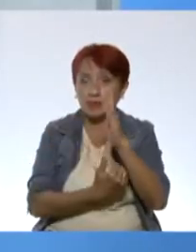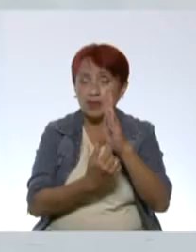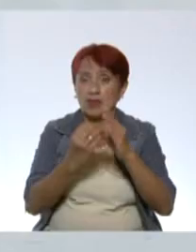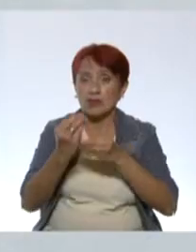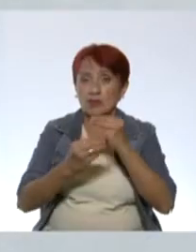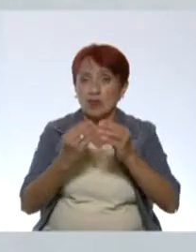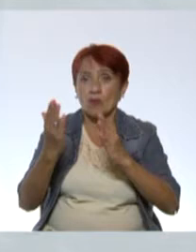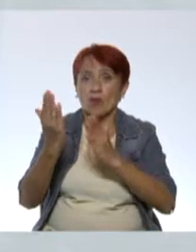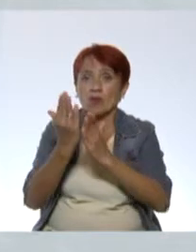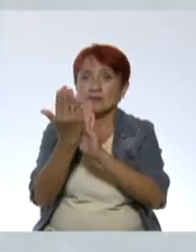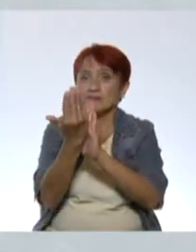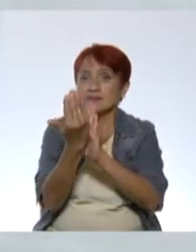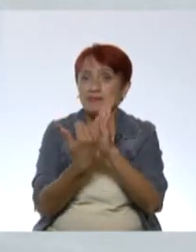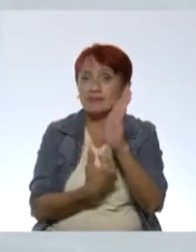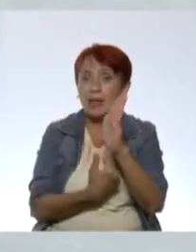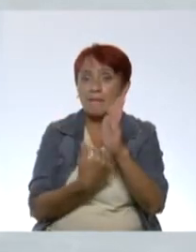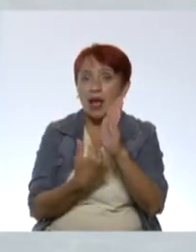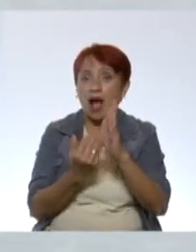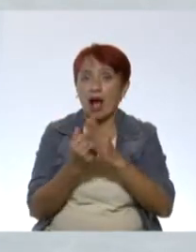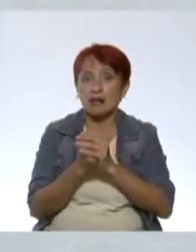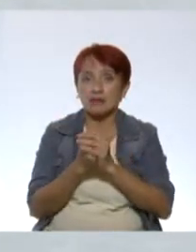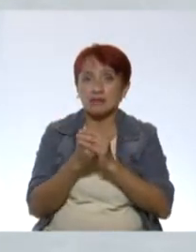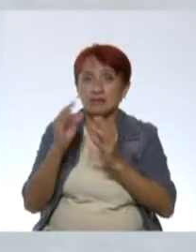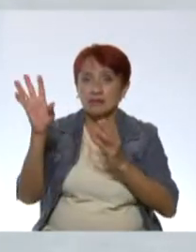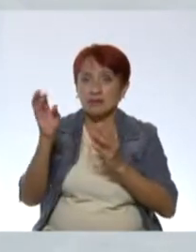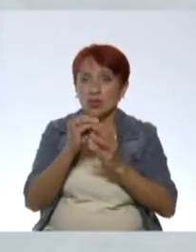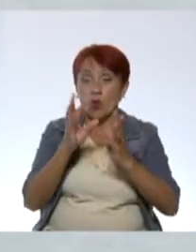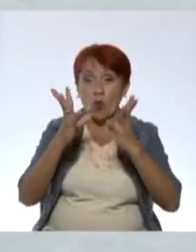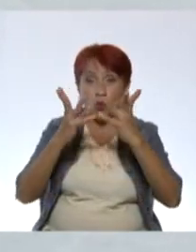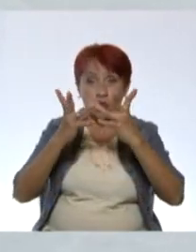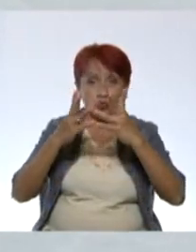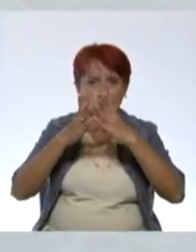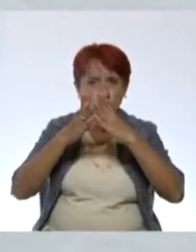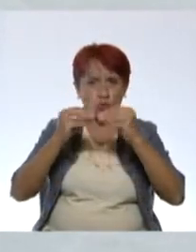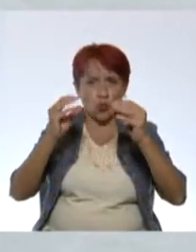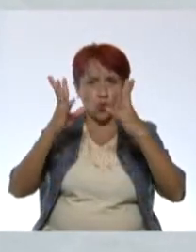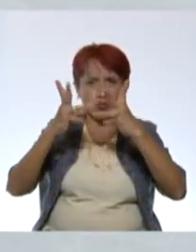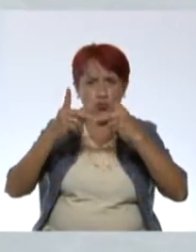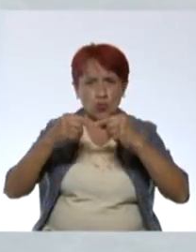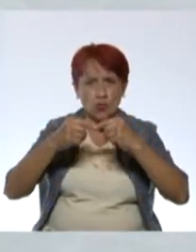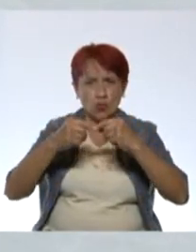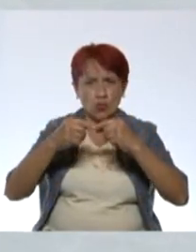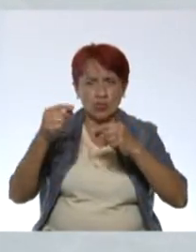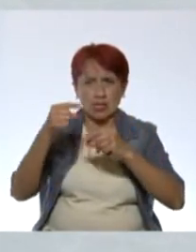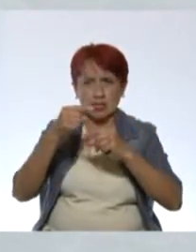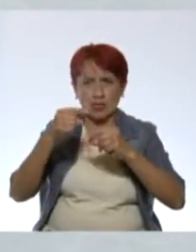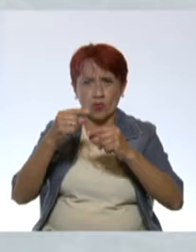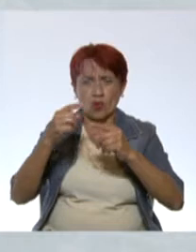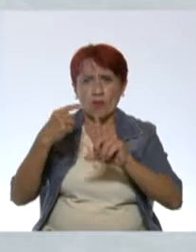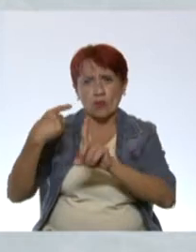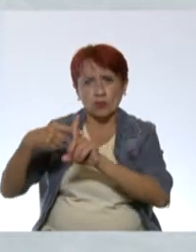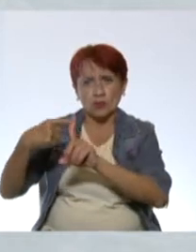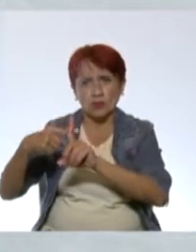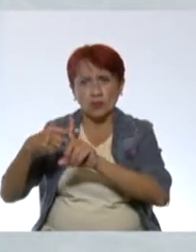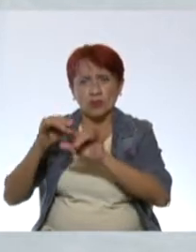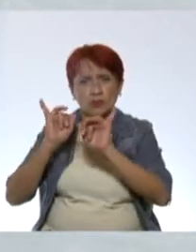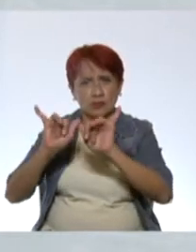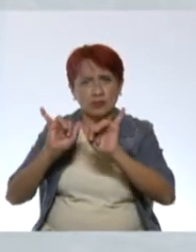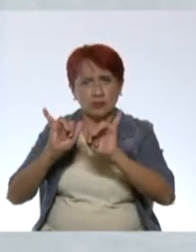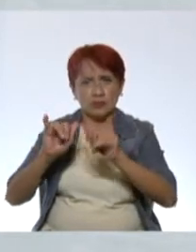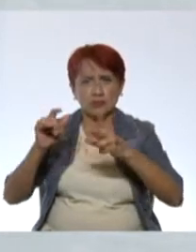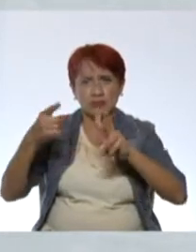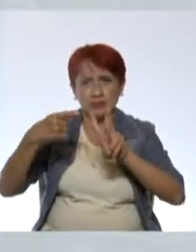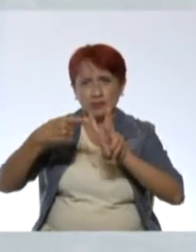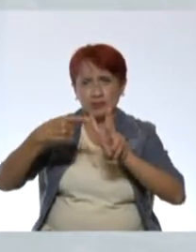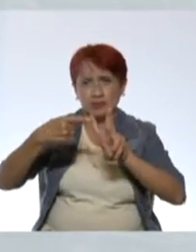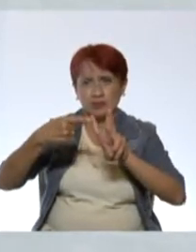o hacemos las operaciones, todo número negativo le va a un exponente par, me da positivo, y 1 al cuadrado sigue